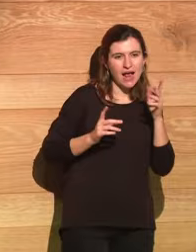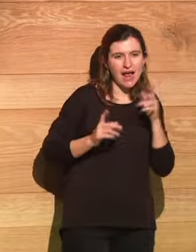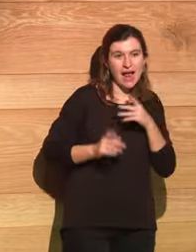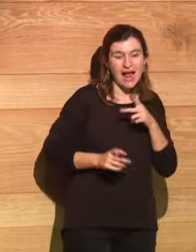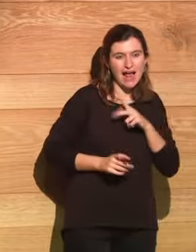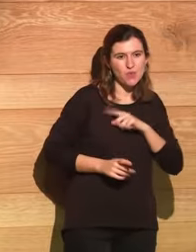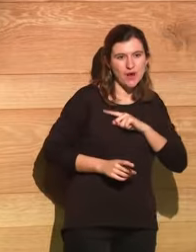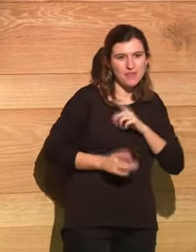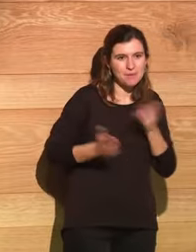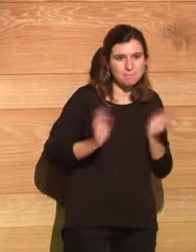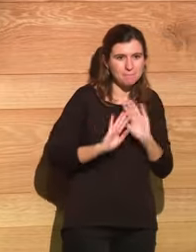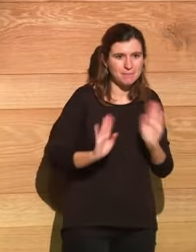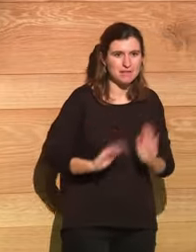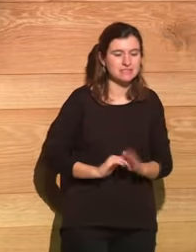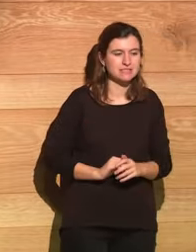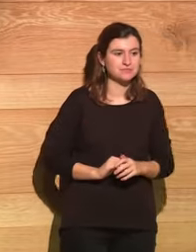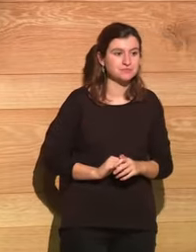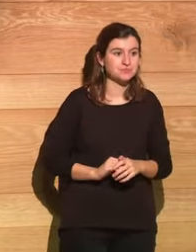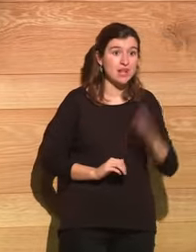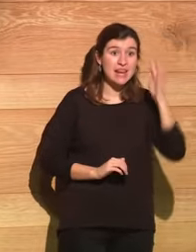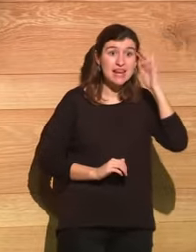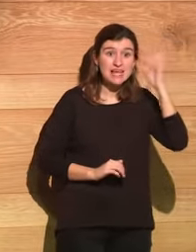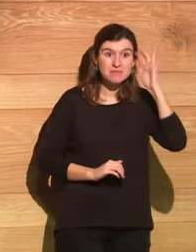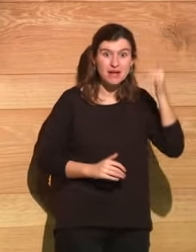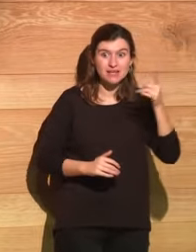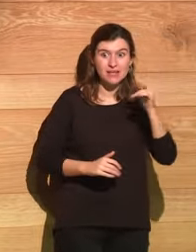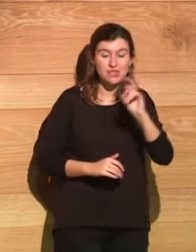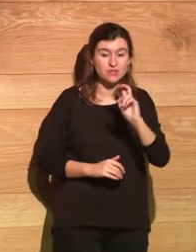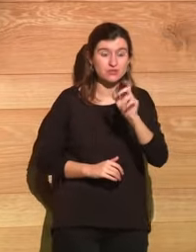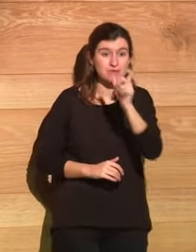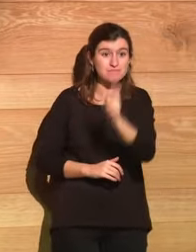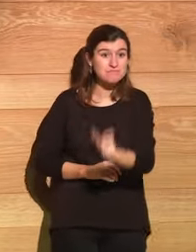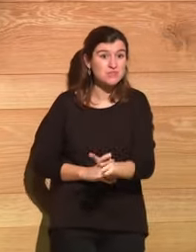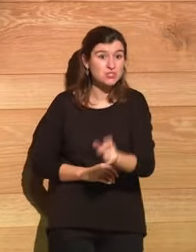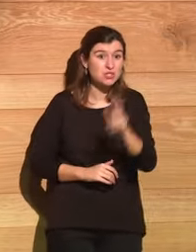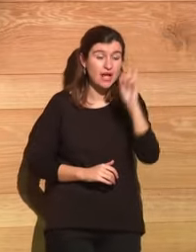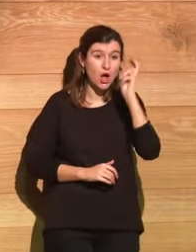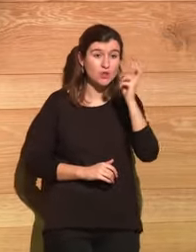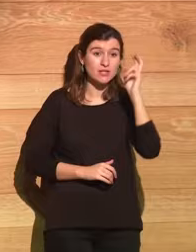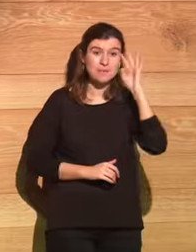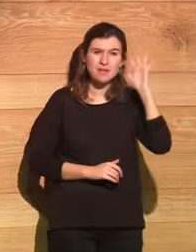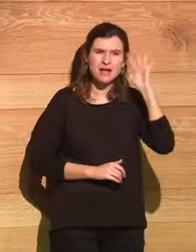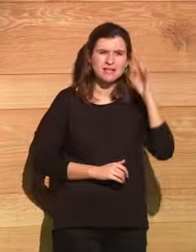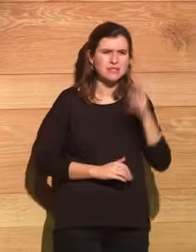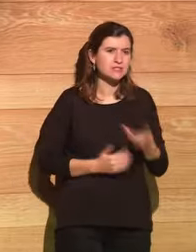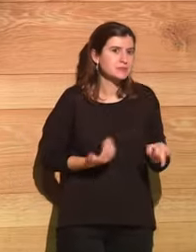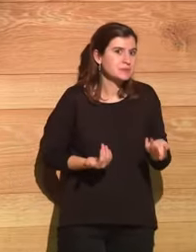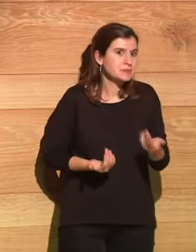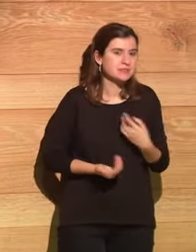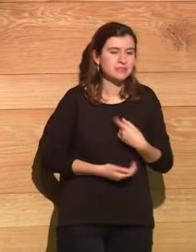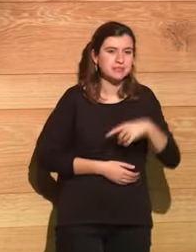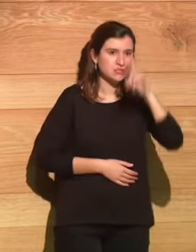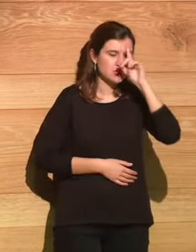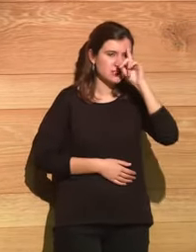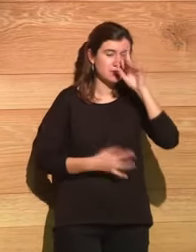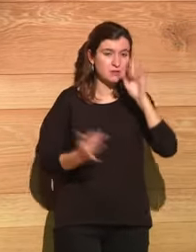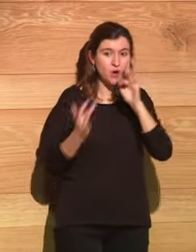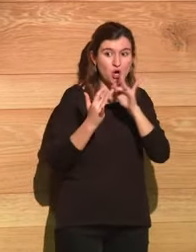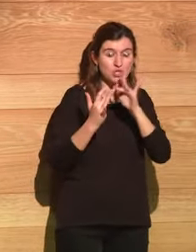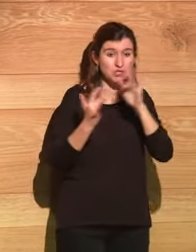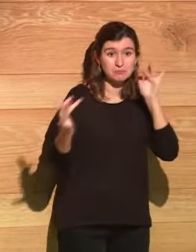comunicación lo veo difícil. Y por tanto la imaginación del otro es la imaginación de algo con lo que uno no tiene ningún tipo de